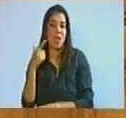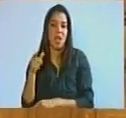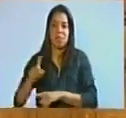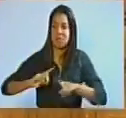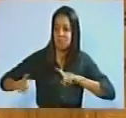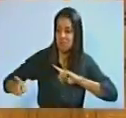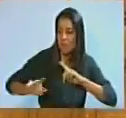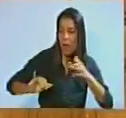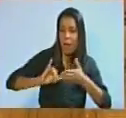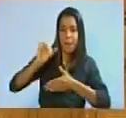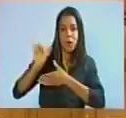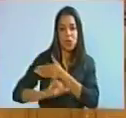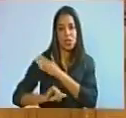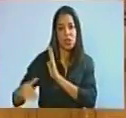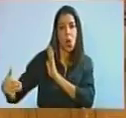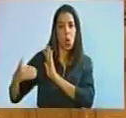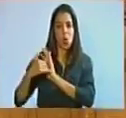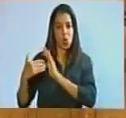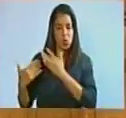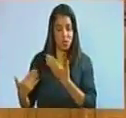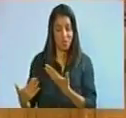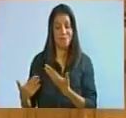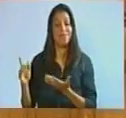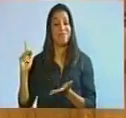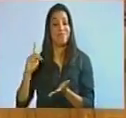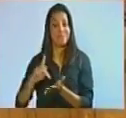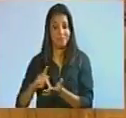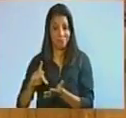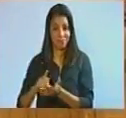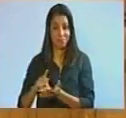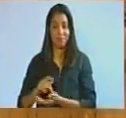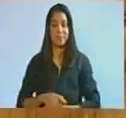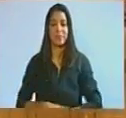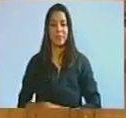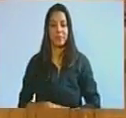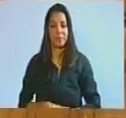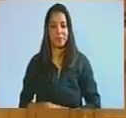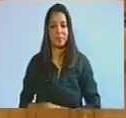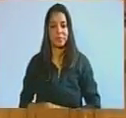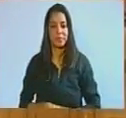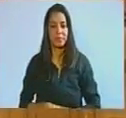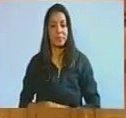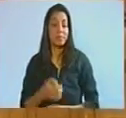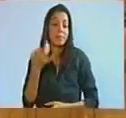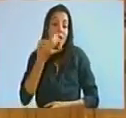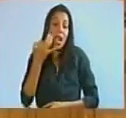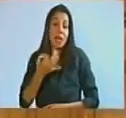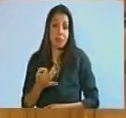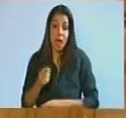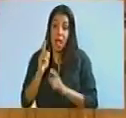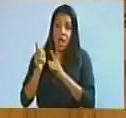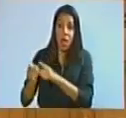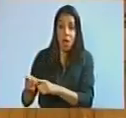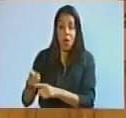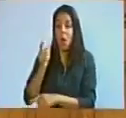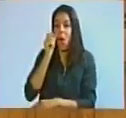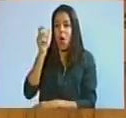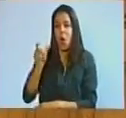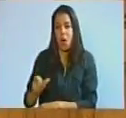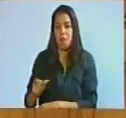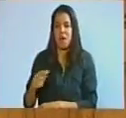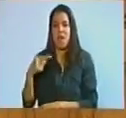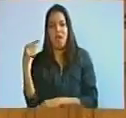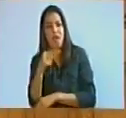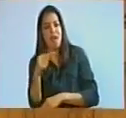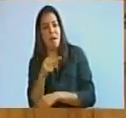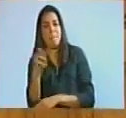para que se diese esta implementación. Lo cierto es que, bueno, el señor Rajoy habla que aquí hay presos